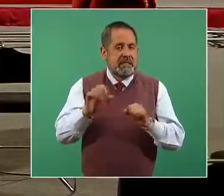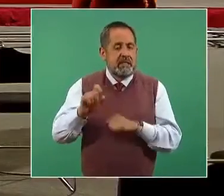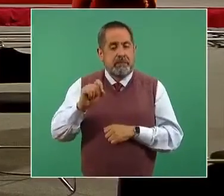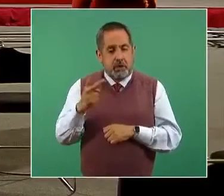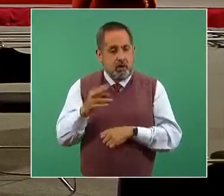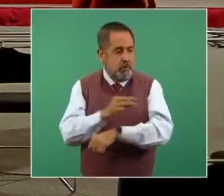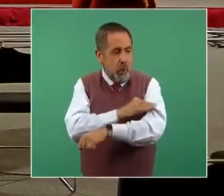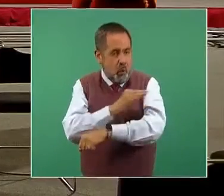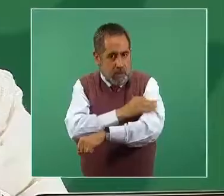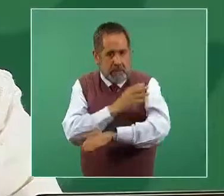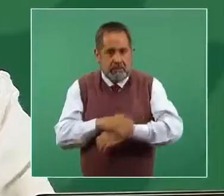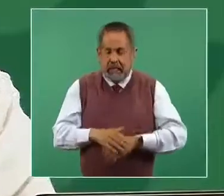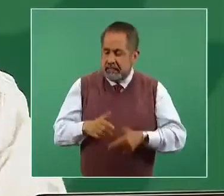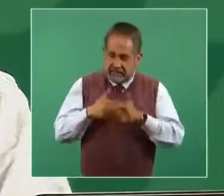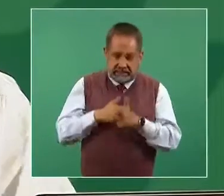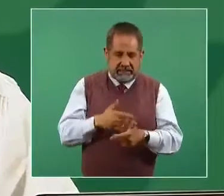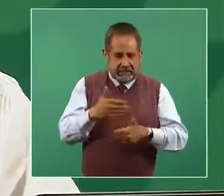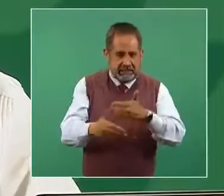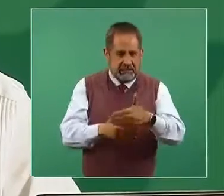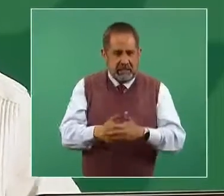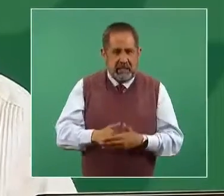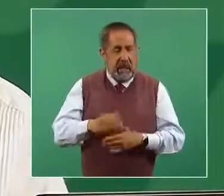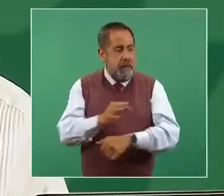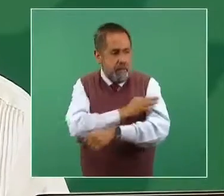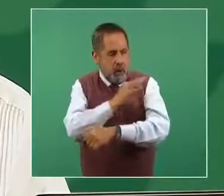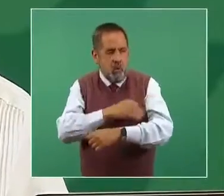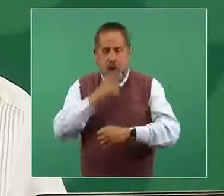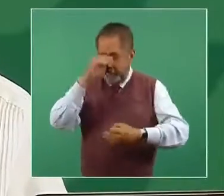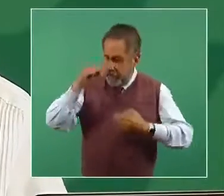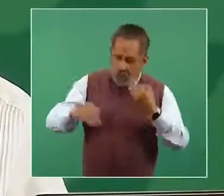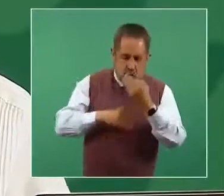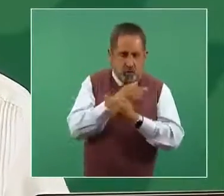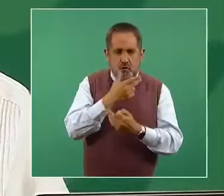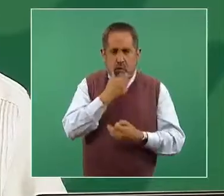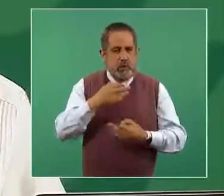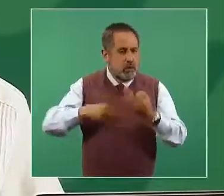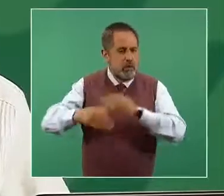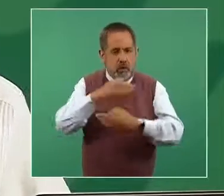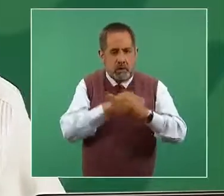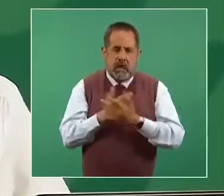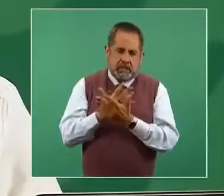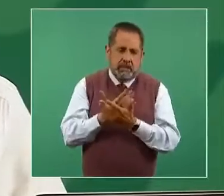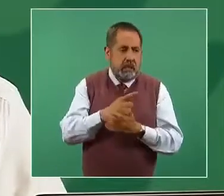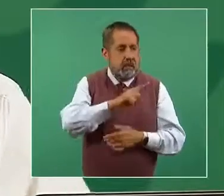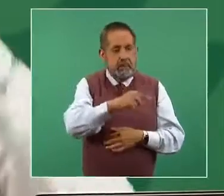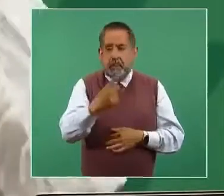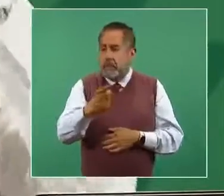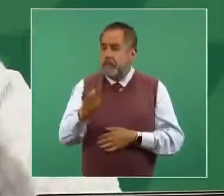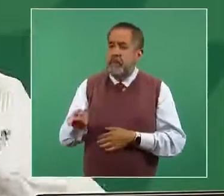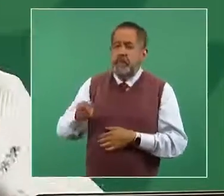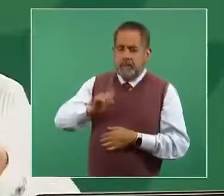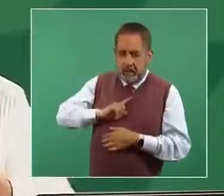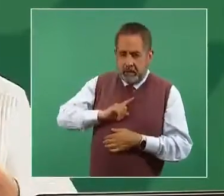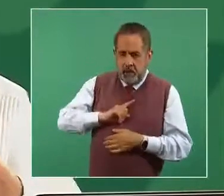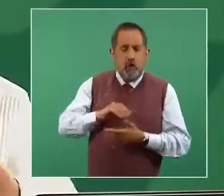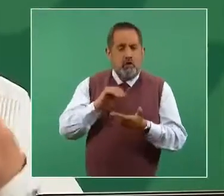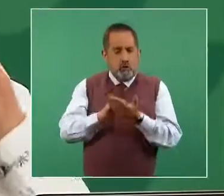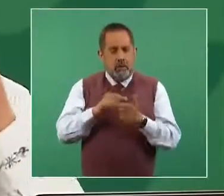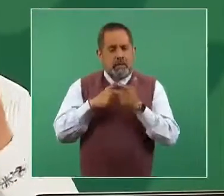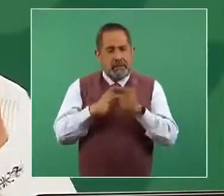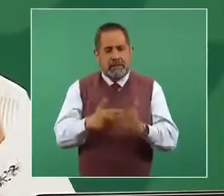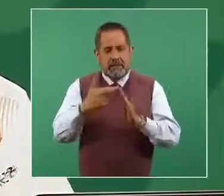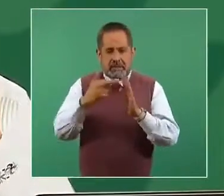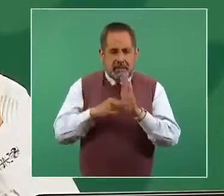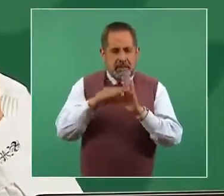4.737.622 vacunas y seguiremos. Hay vacunas para todas y todos, hay que esperar el turno, hay que continuar con las distintas